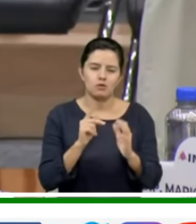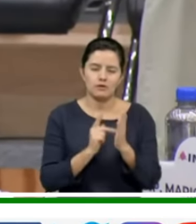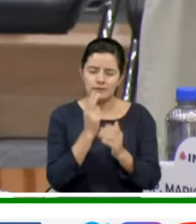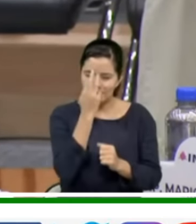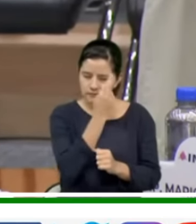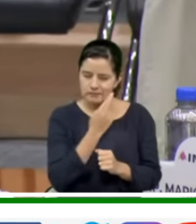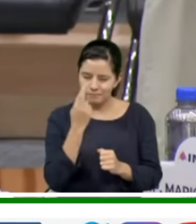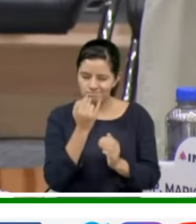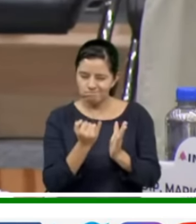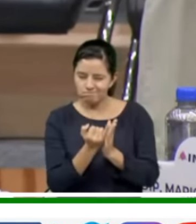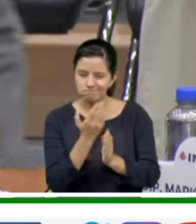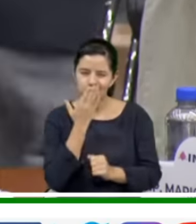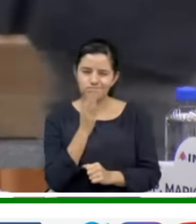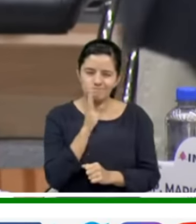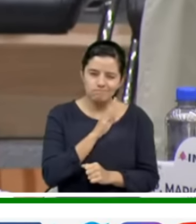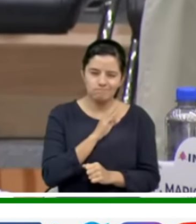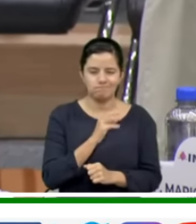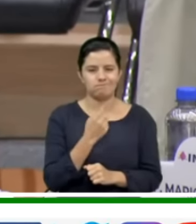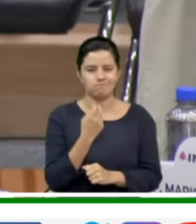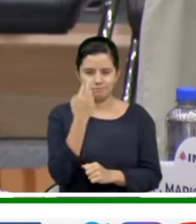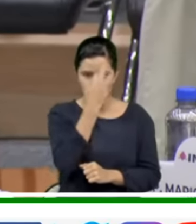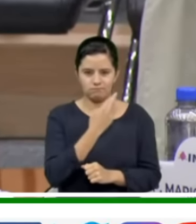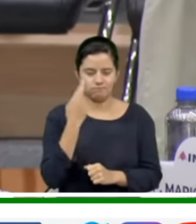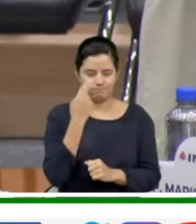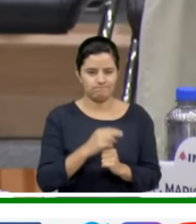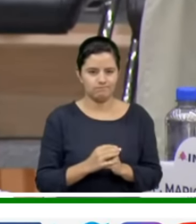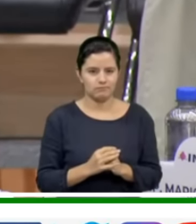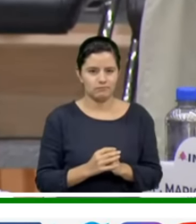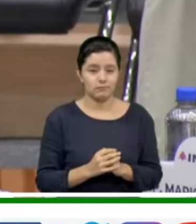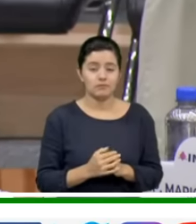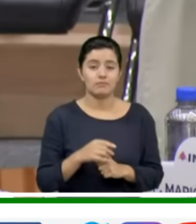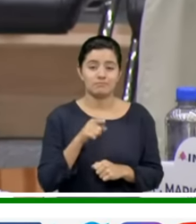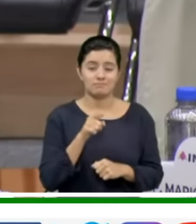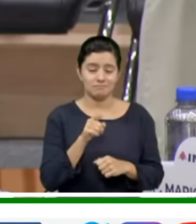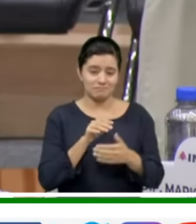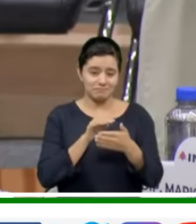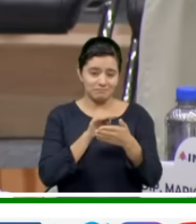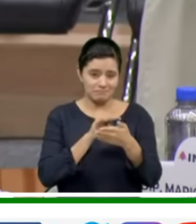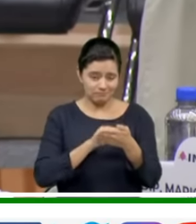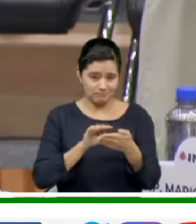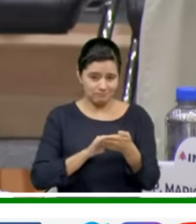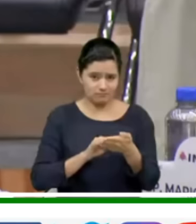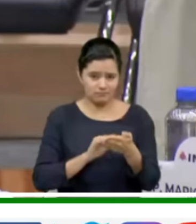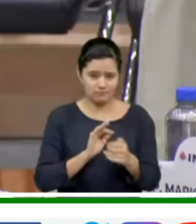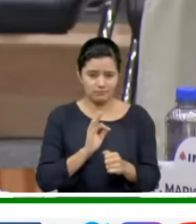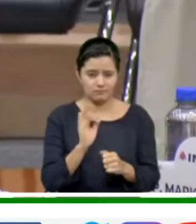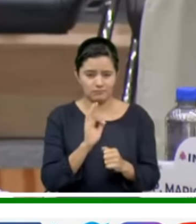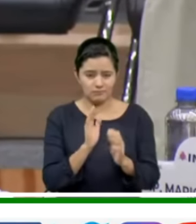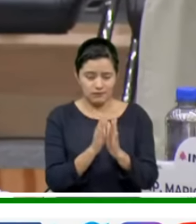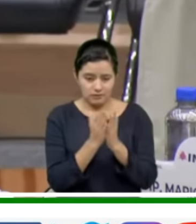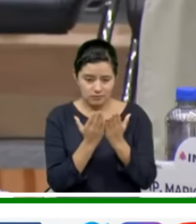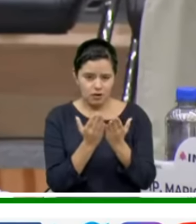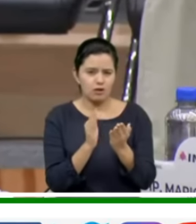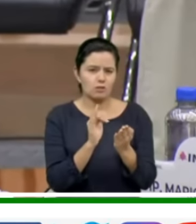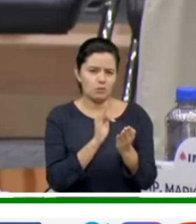este no haré abuso de mi última intervención pero si está leyendo usted alguna encíclica pues tiene derecho a